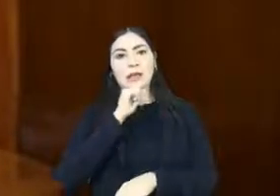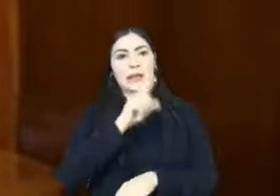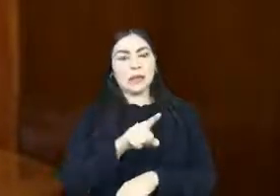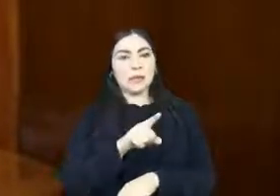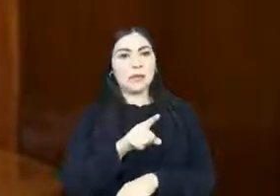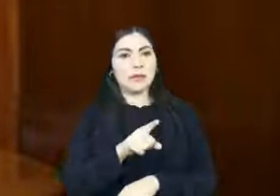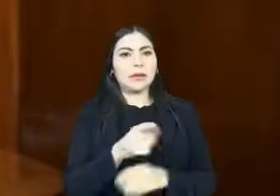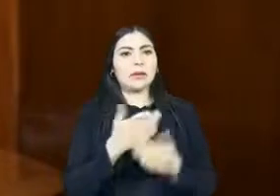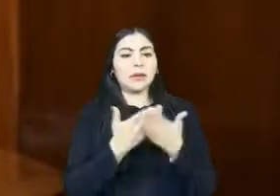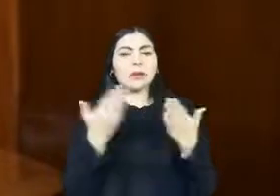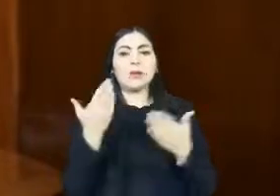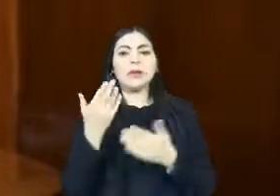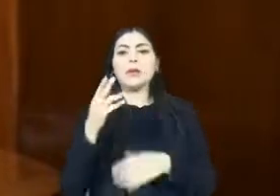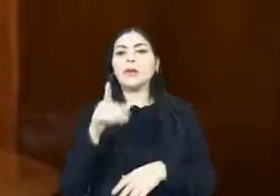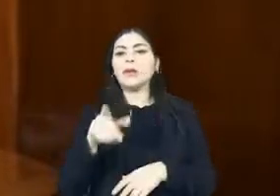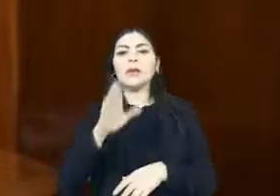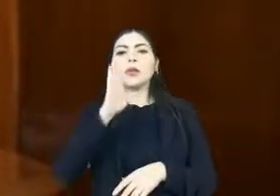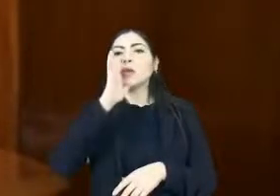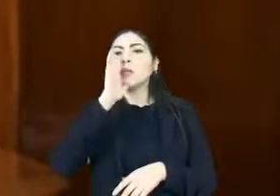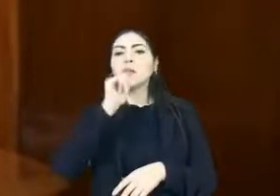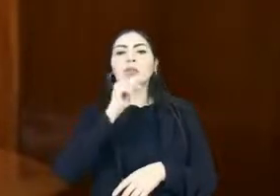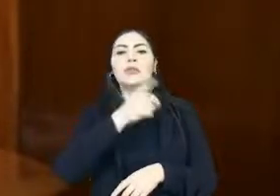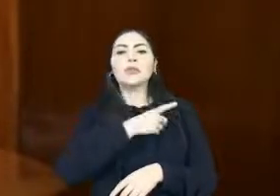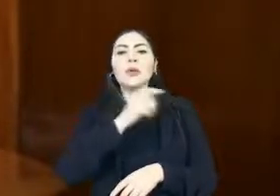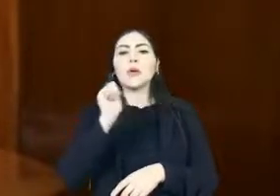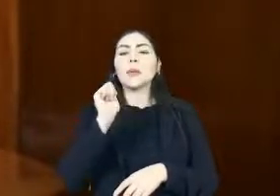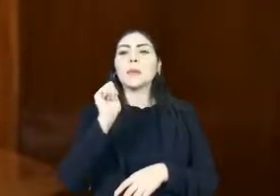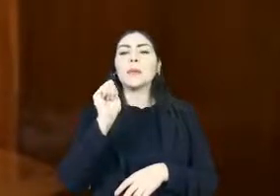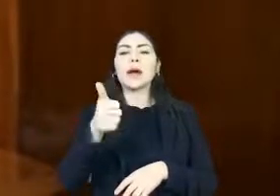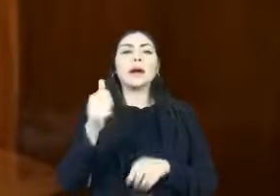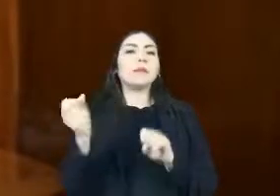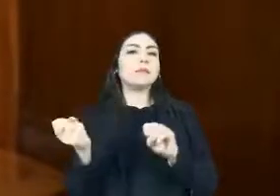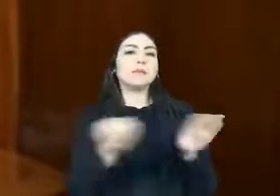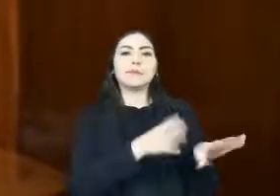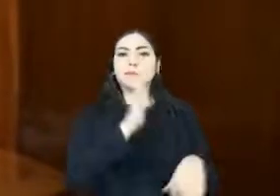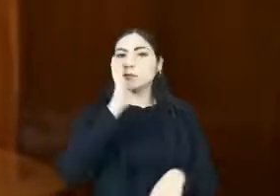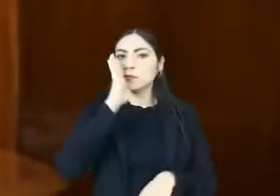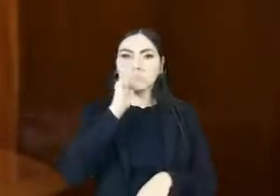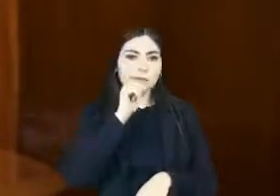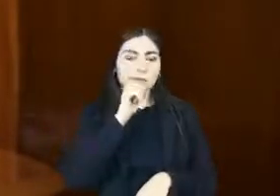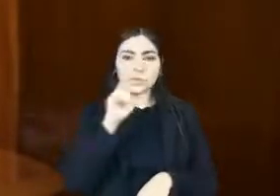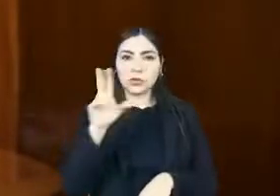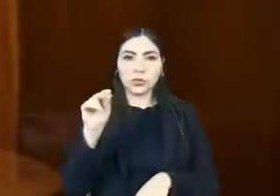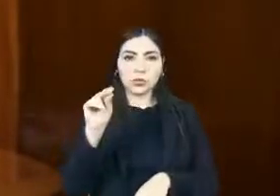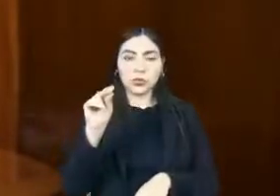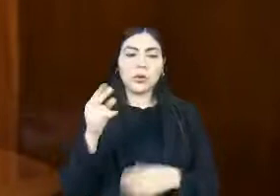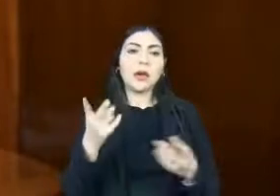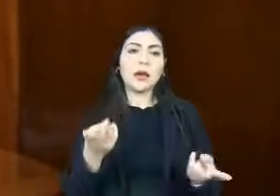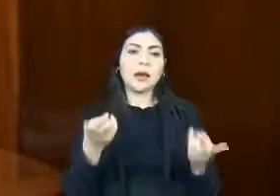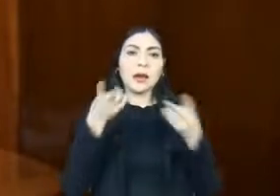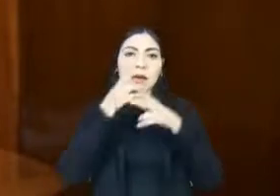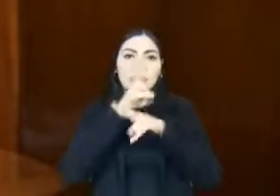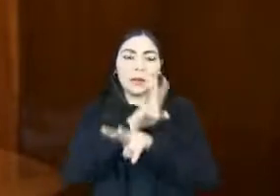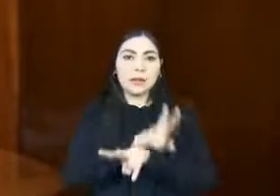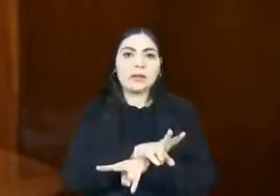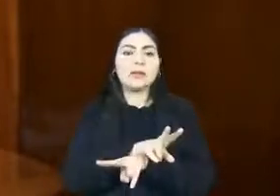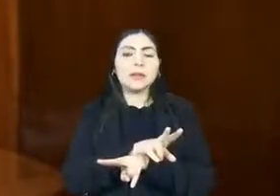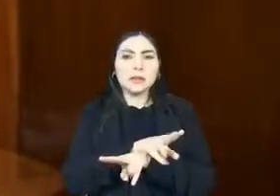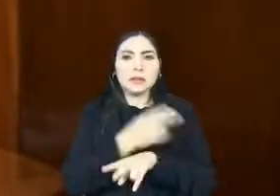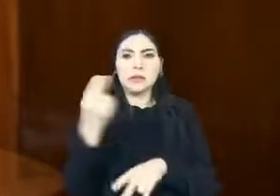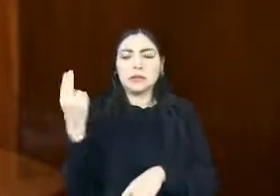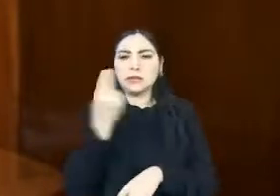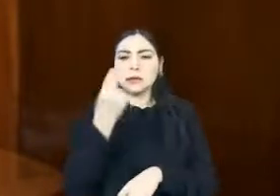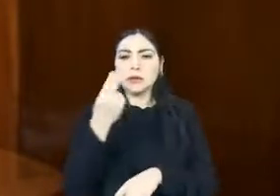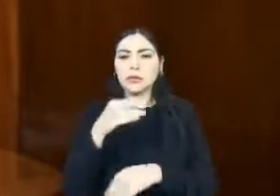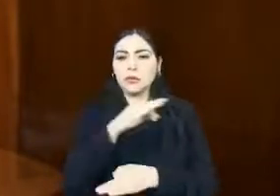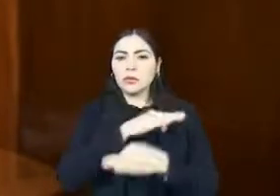que no los debemos de dejar solos y solas sino todo lo contrario debemos de estar en